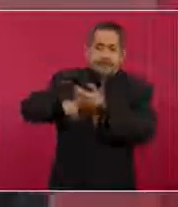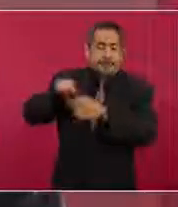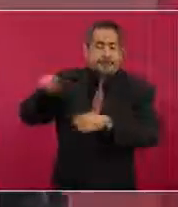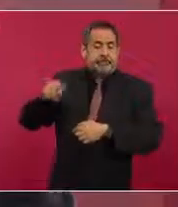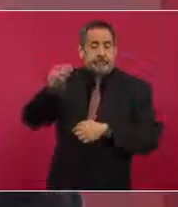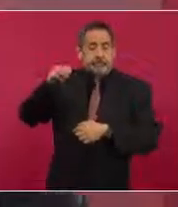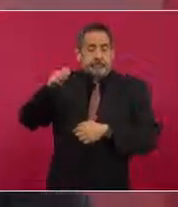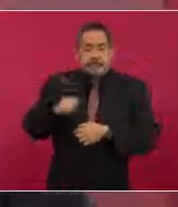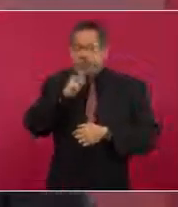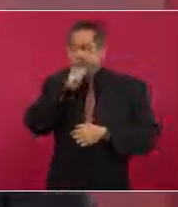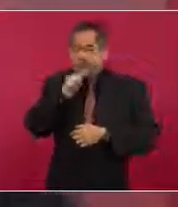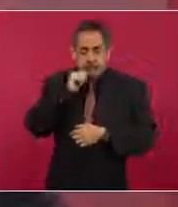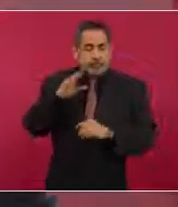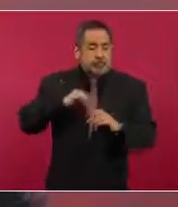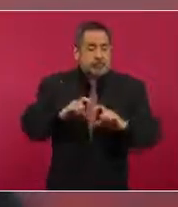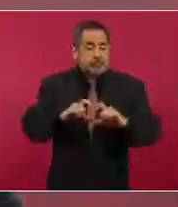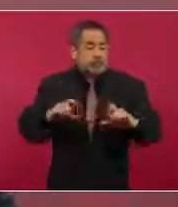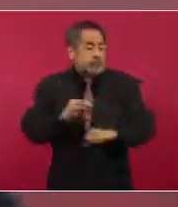no hay vacunas